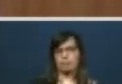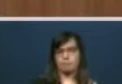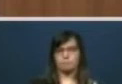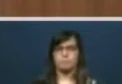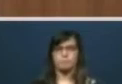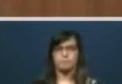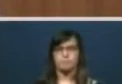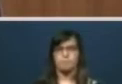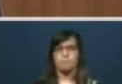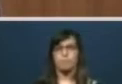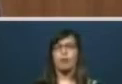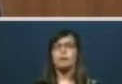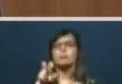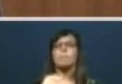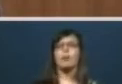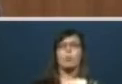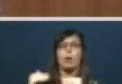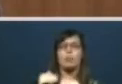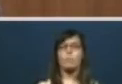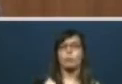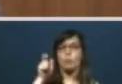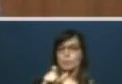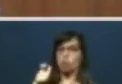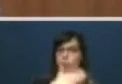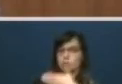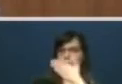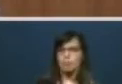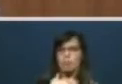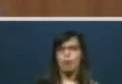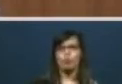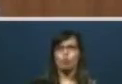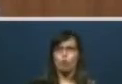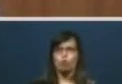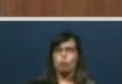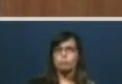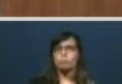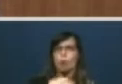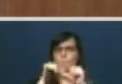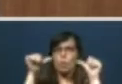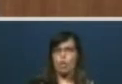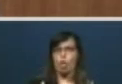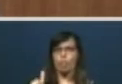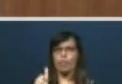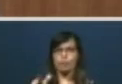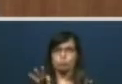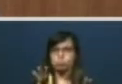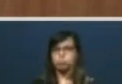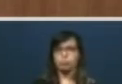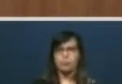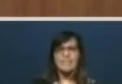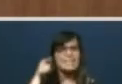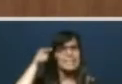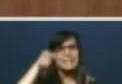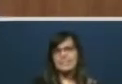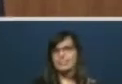en el campo de la igualdad de oportunidades para las personas con discapacidad hemos construido un modelo de derechos subjetivos que incide en la igualdad sobre todo a través de